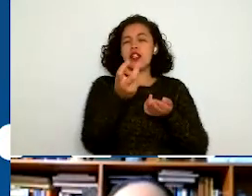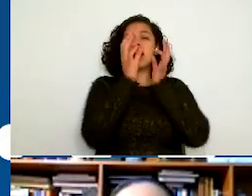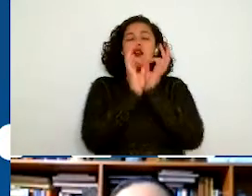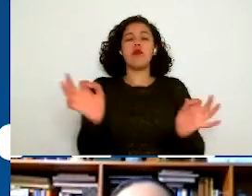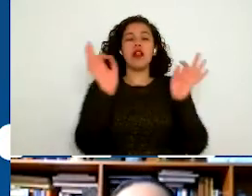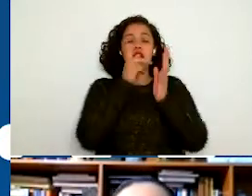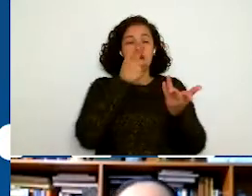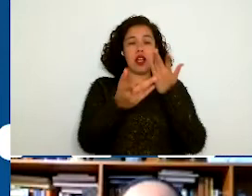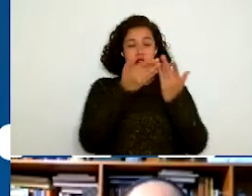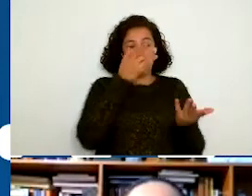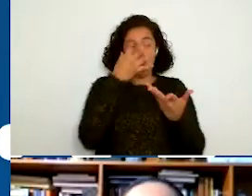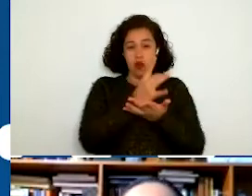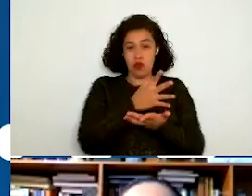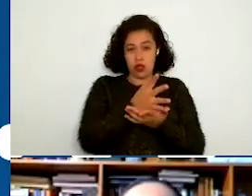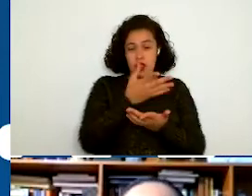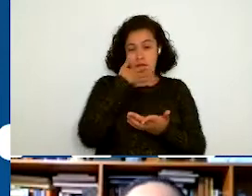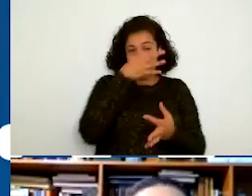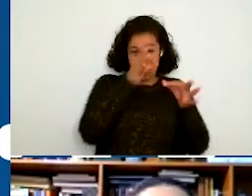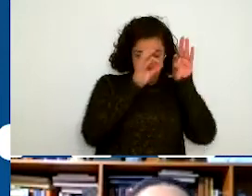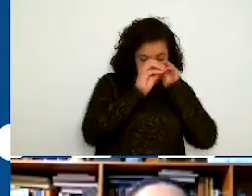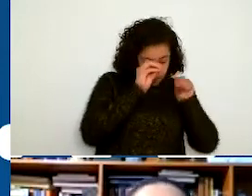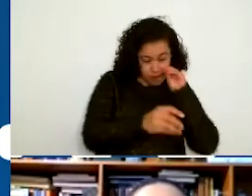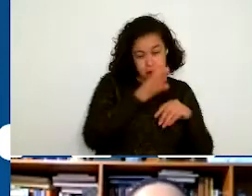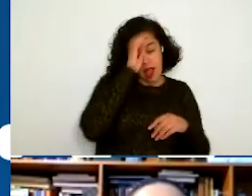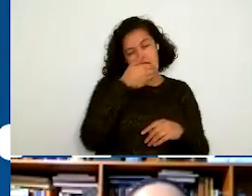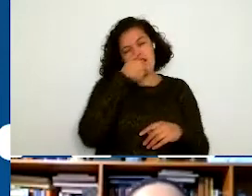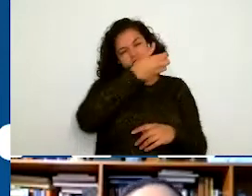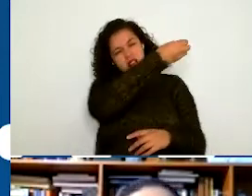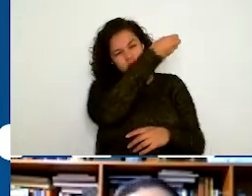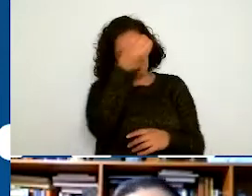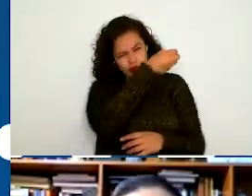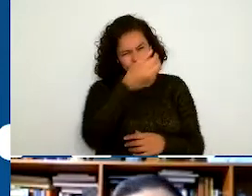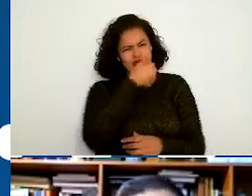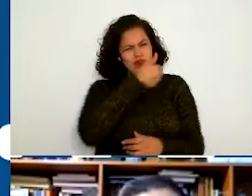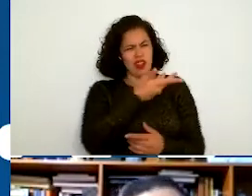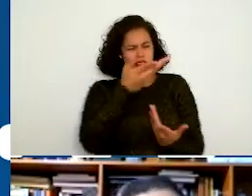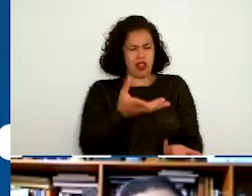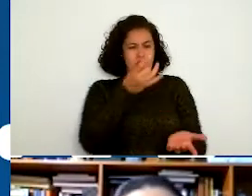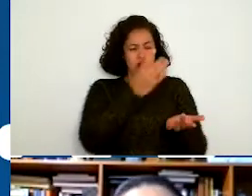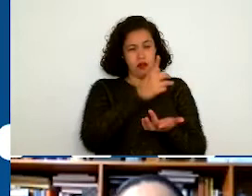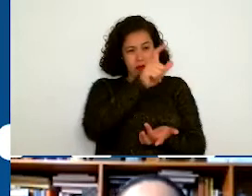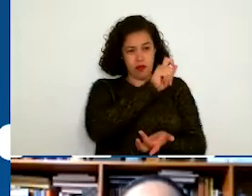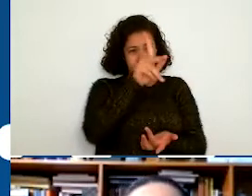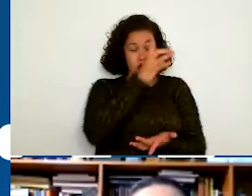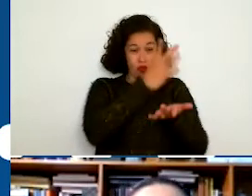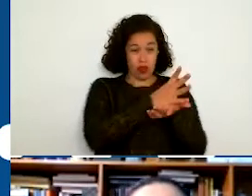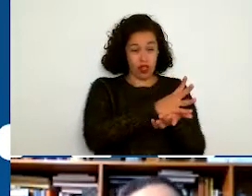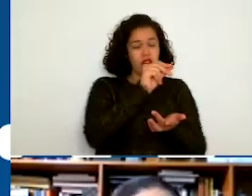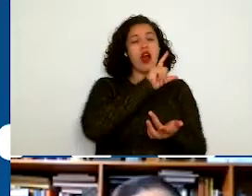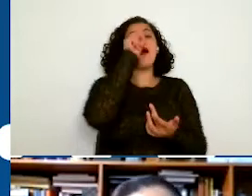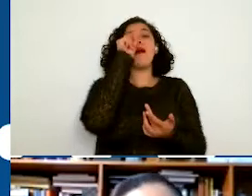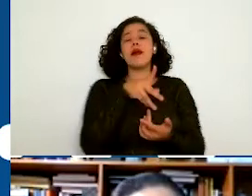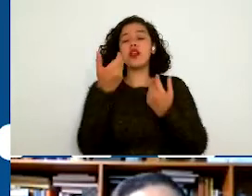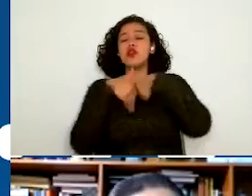estas acciones no solo estén bien diseñadas, bien pensadas, bien organizadas en términos profesionales, sino también en